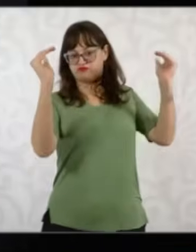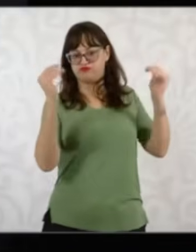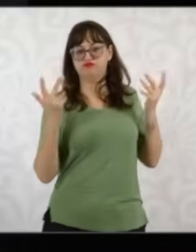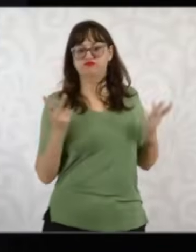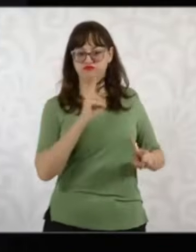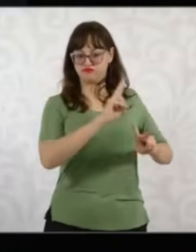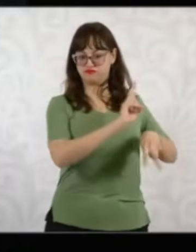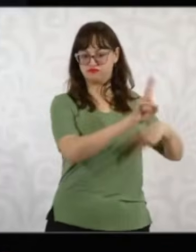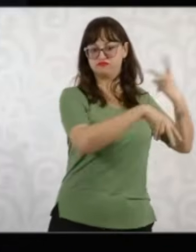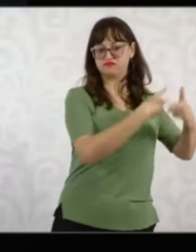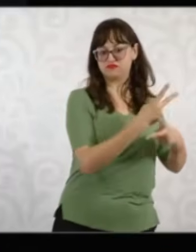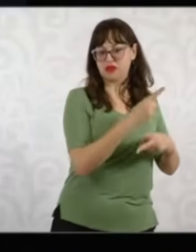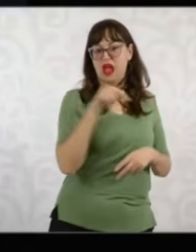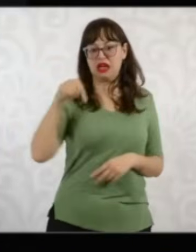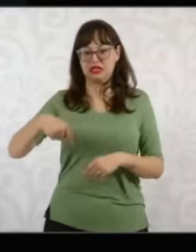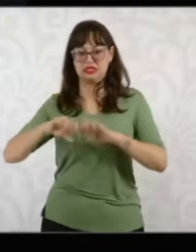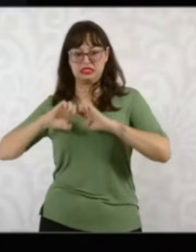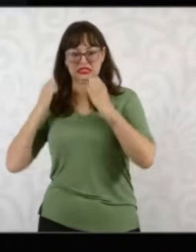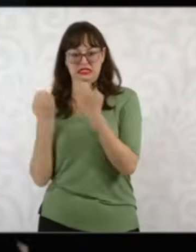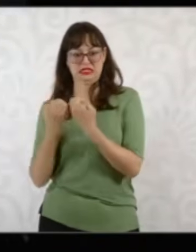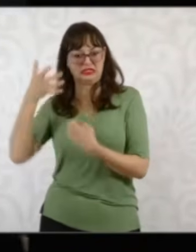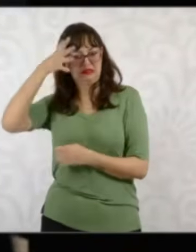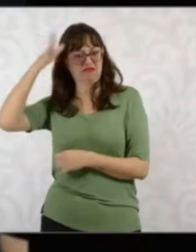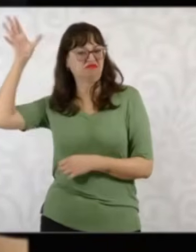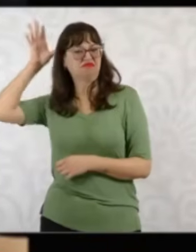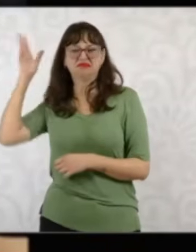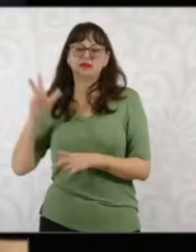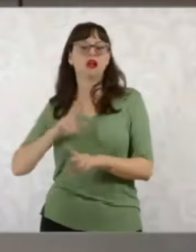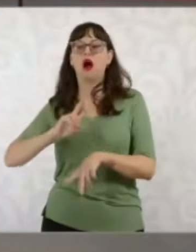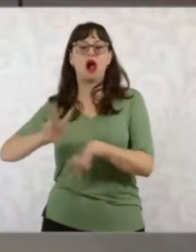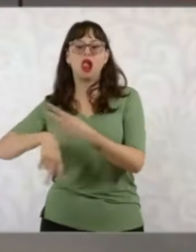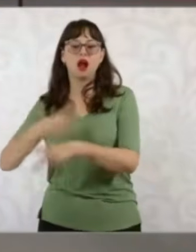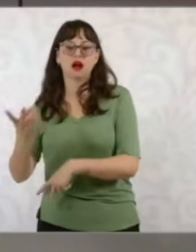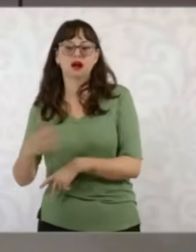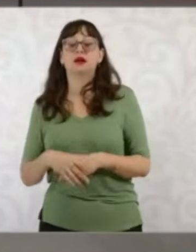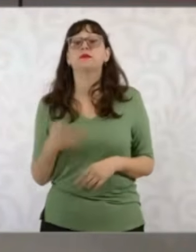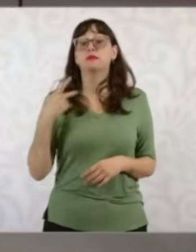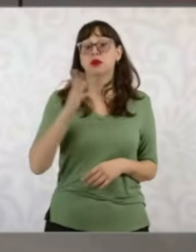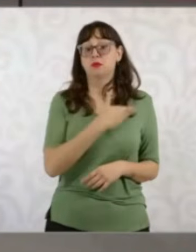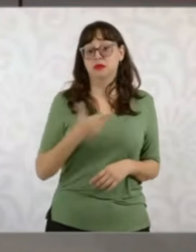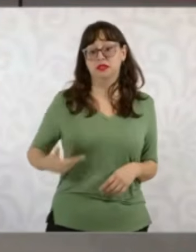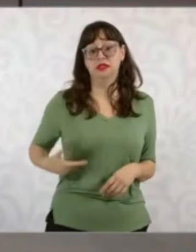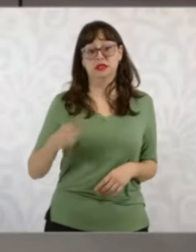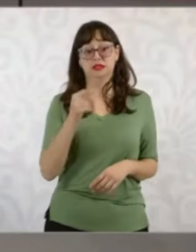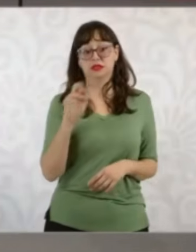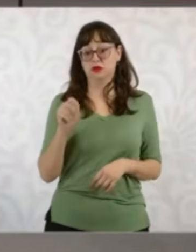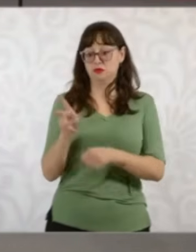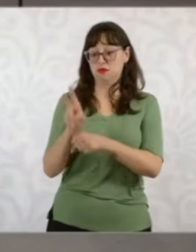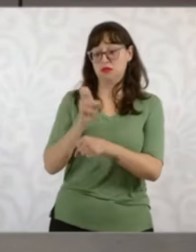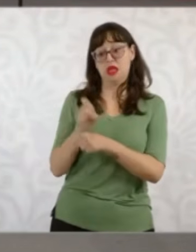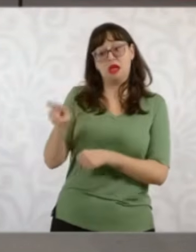que enfrentar al Estadio Azteca, por ejemplo. Sin embargo, no le pudo decir que no al presidente Trump.